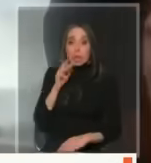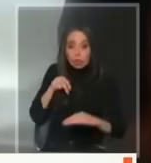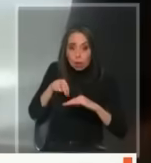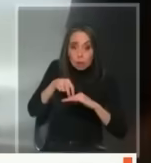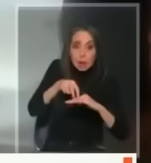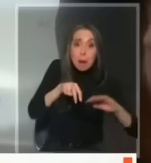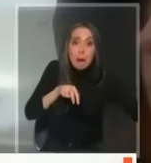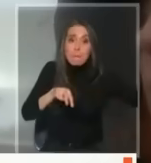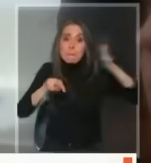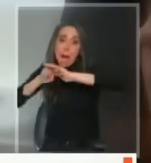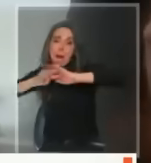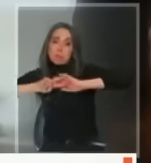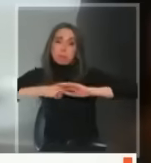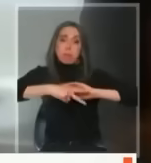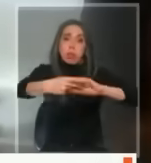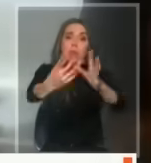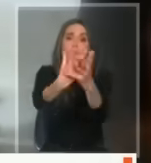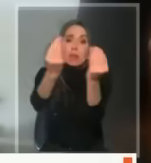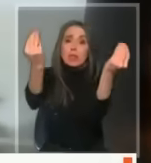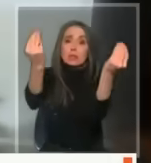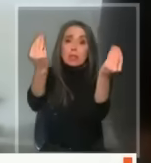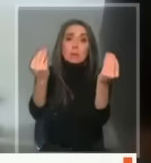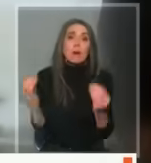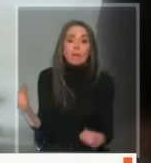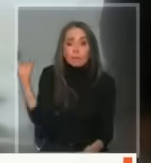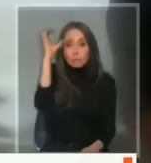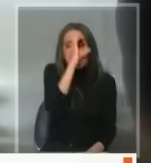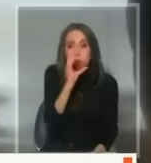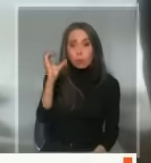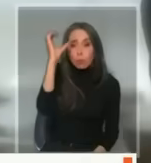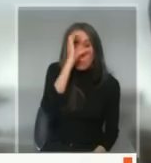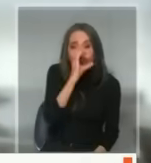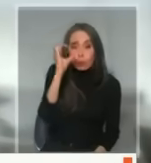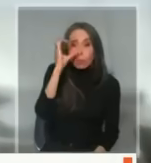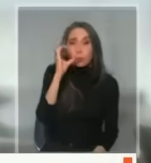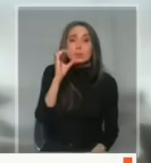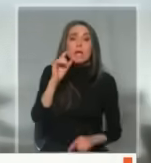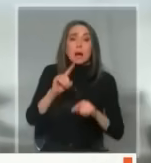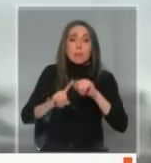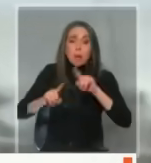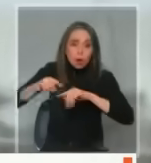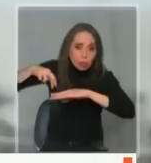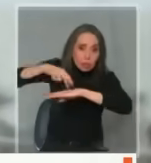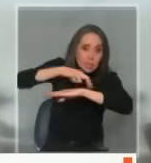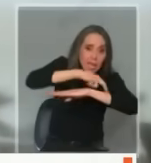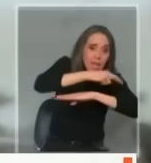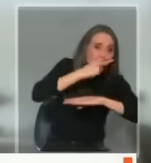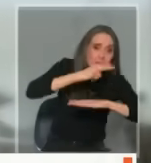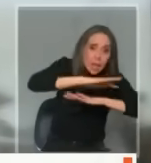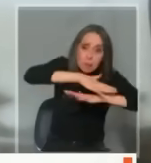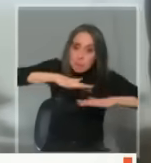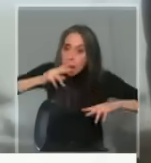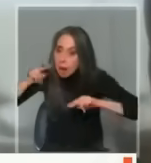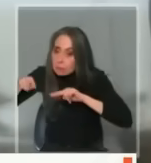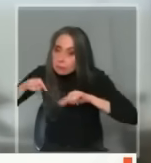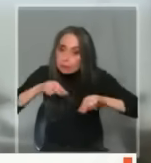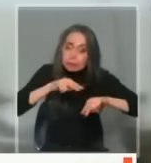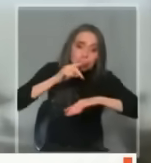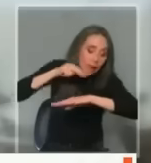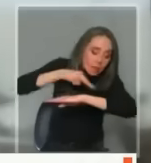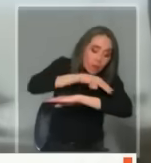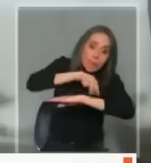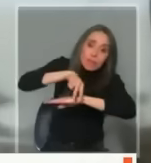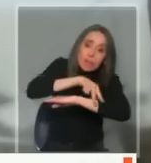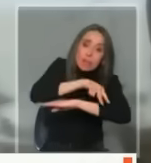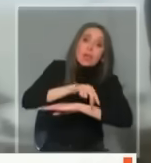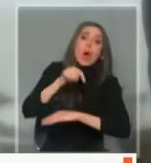Hemos persistido realizando búsqueda a través de vía terrestre. Ya, ahí está nuestro esfuerzo. El día de hoy